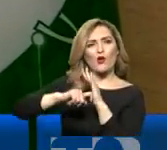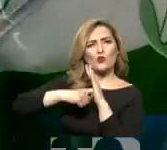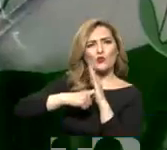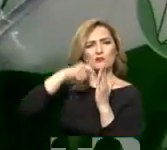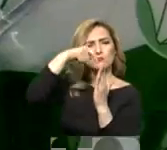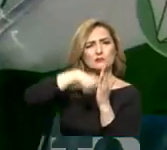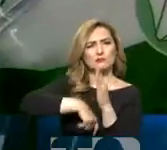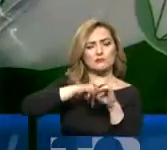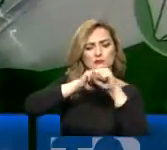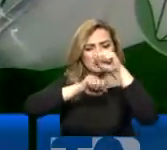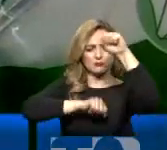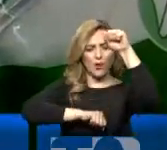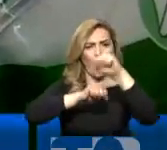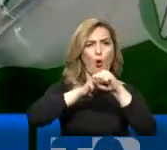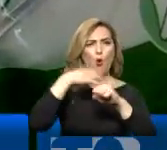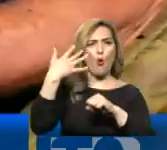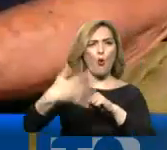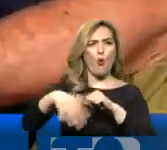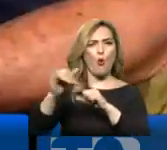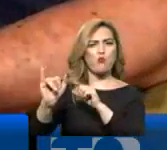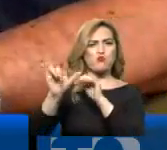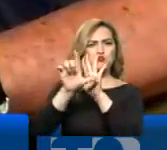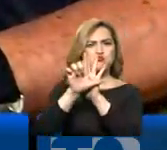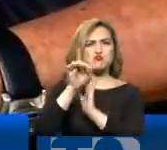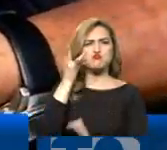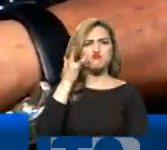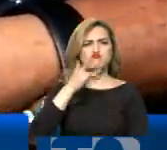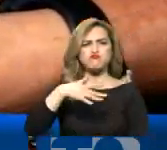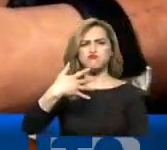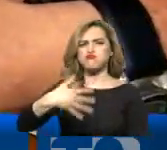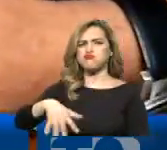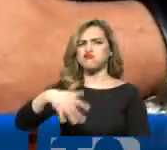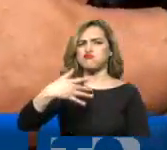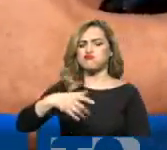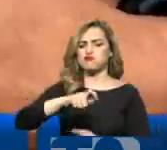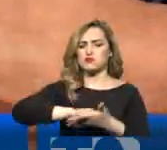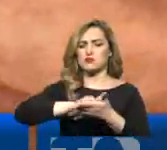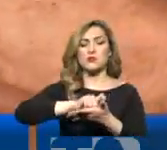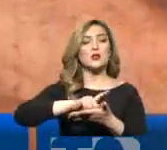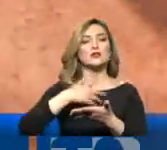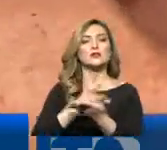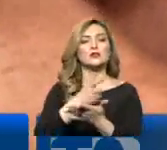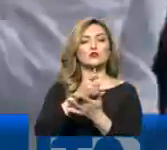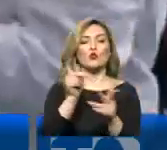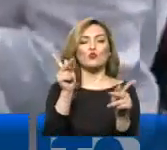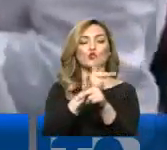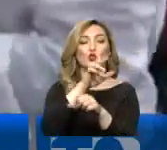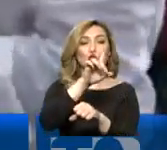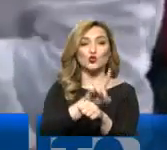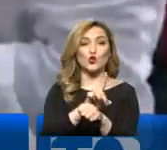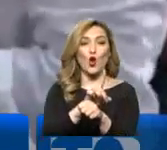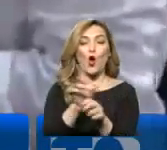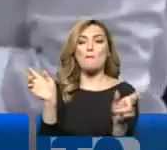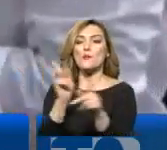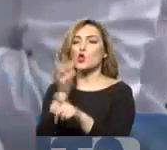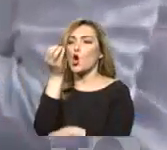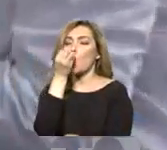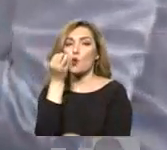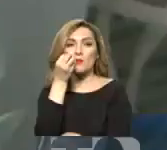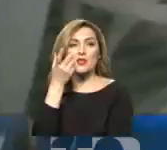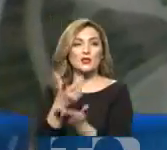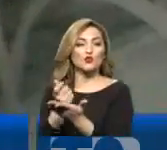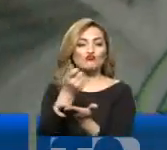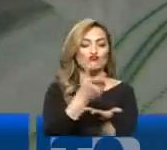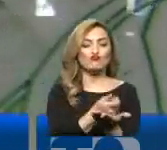encuentra varias irregularidades en los contratos firmados por la Prefectura del Guayas para la adquisición de insumos médicos y alimentos durante la emergencia